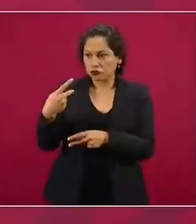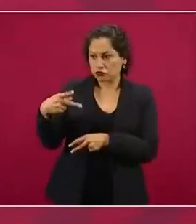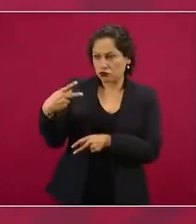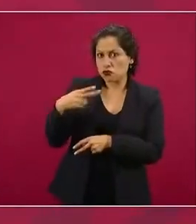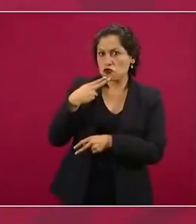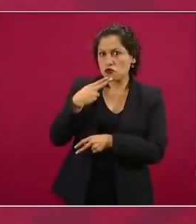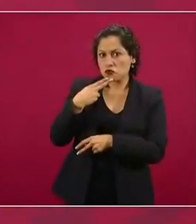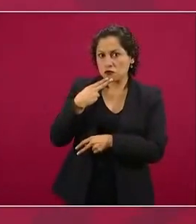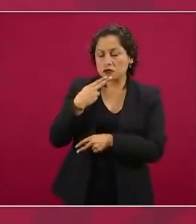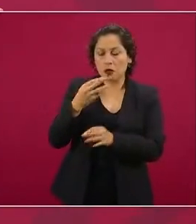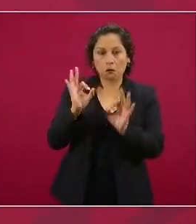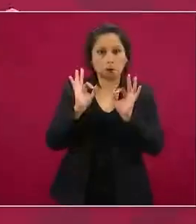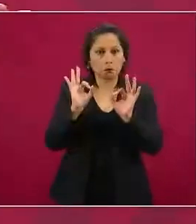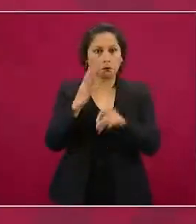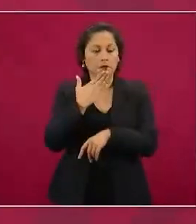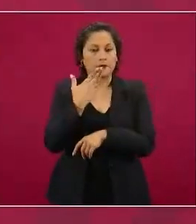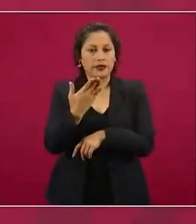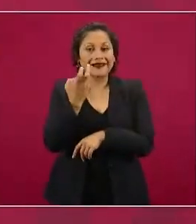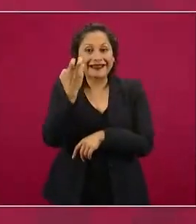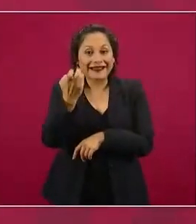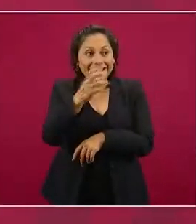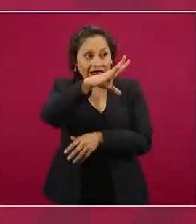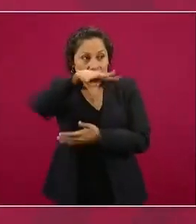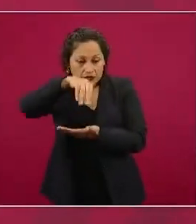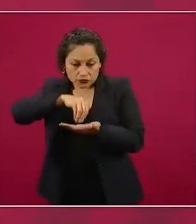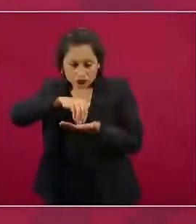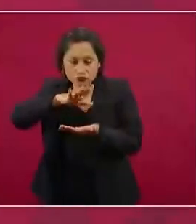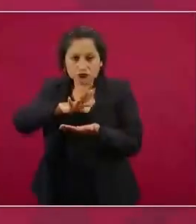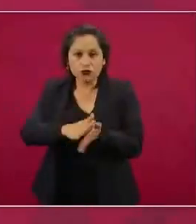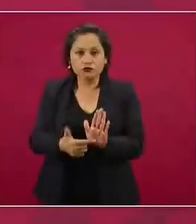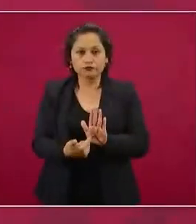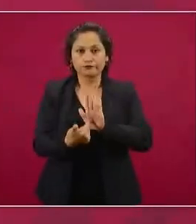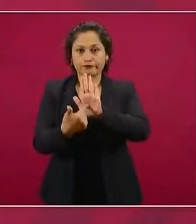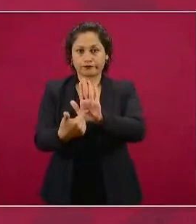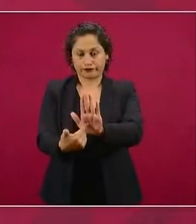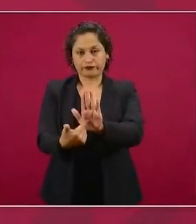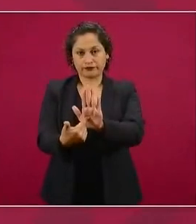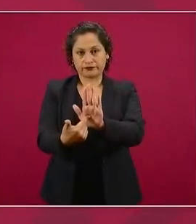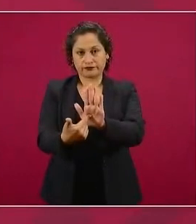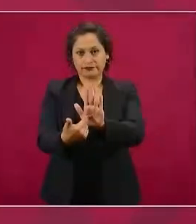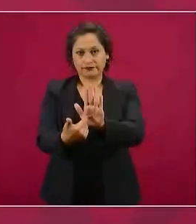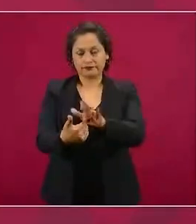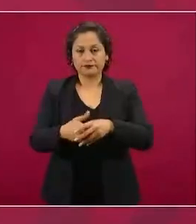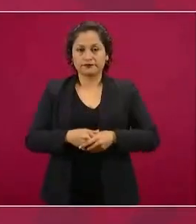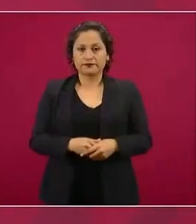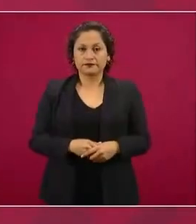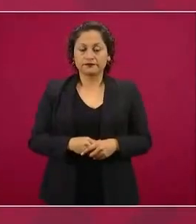Entonces se hace una muy buena muestra y con 1,200